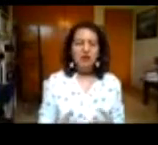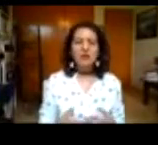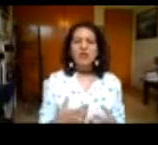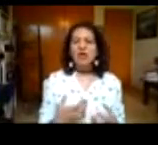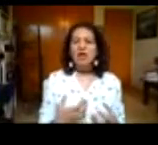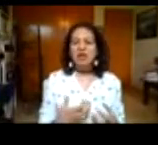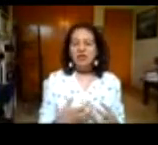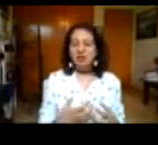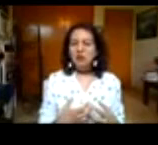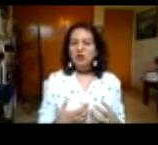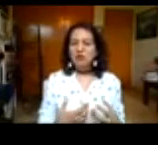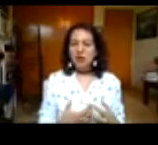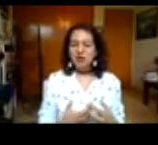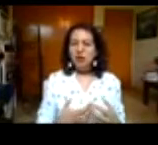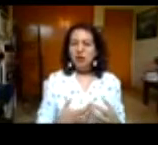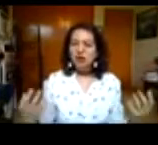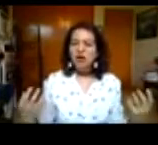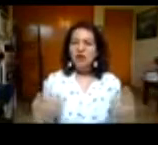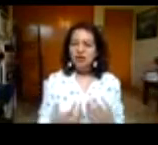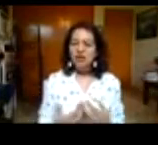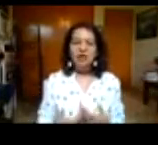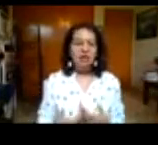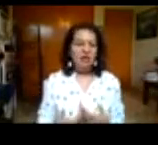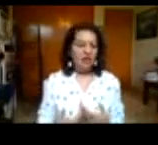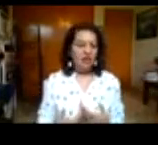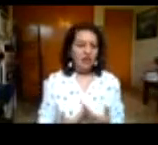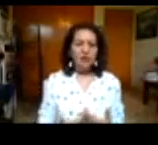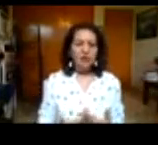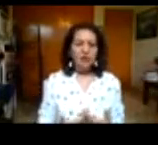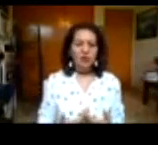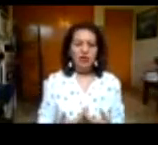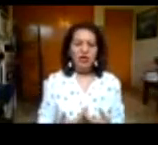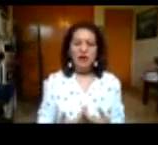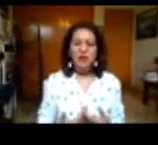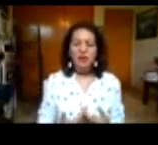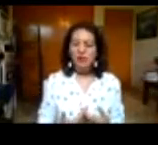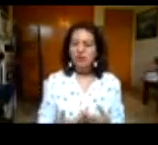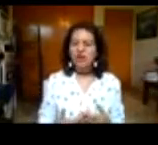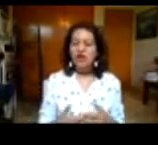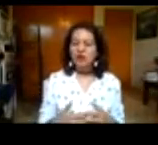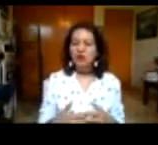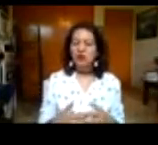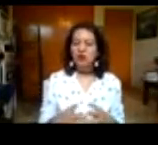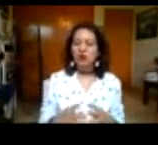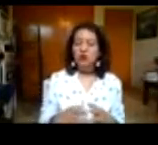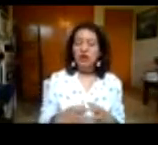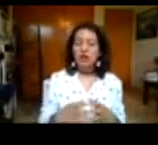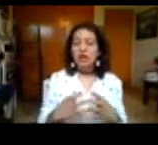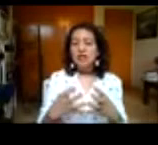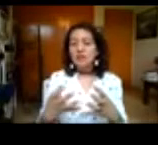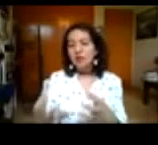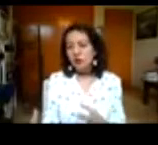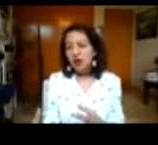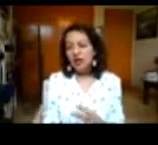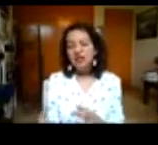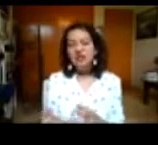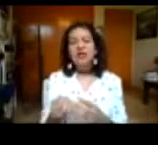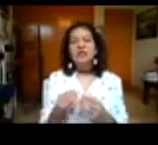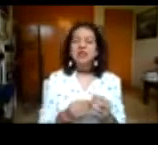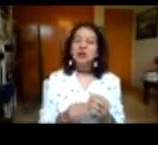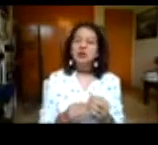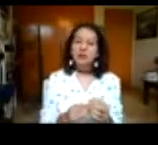sentido tenemos también todo un carril y área de oportunidad para aprovechar no solo los canales